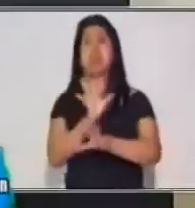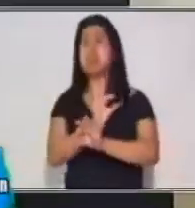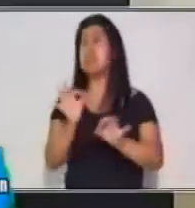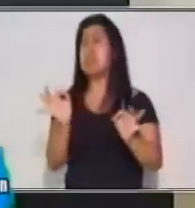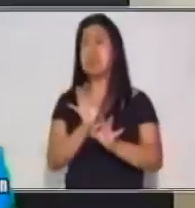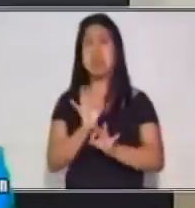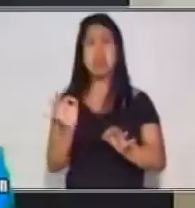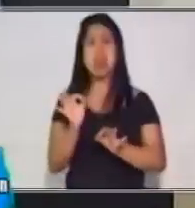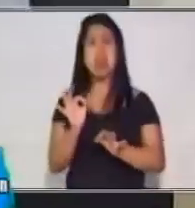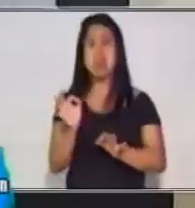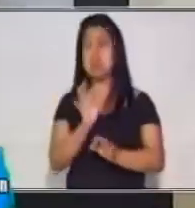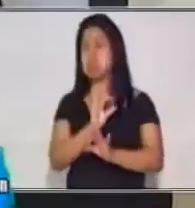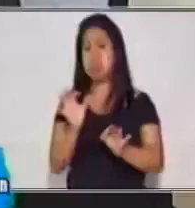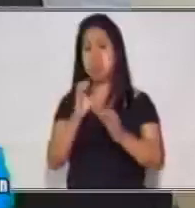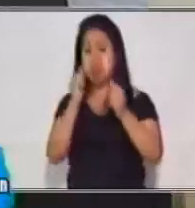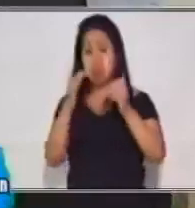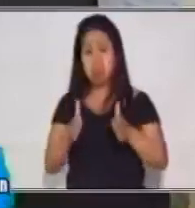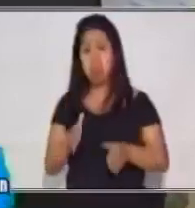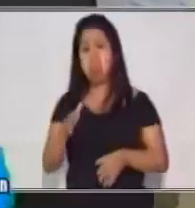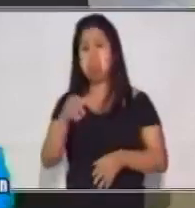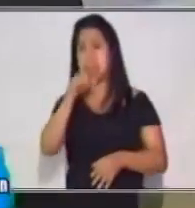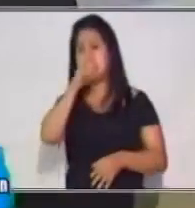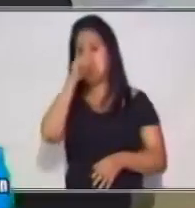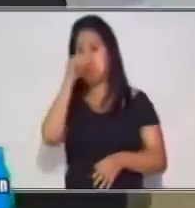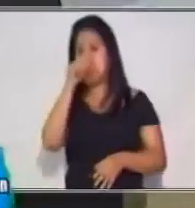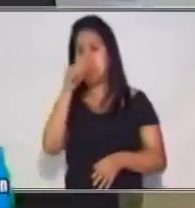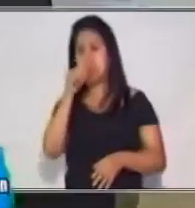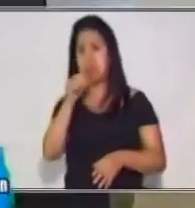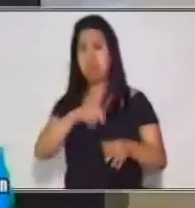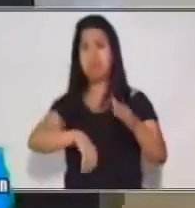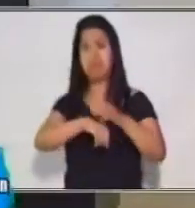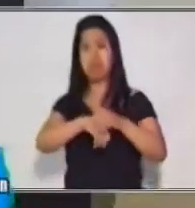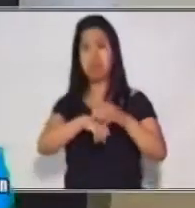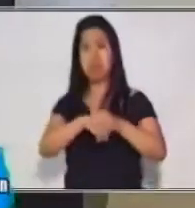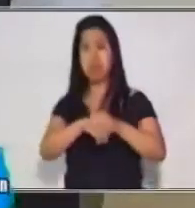Aquí todavía no tengo ninguno. Aquí no.